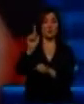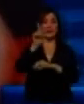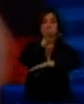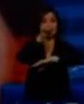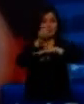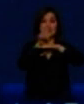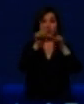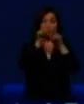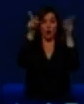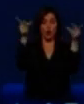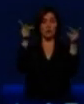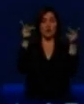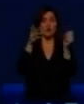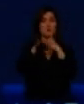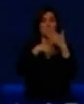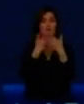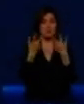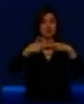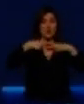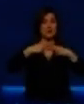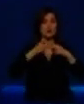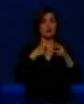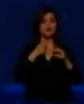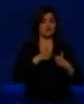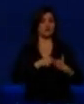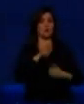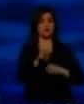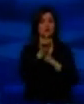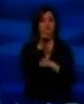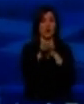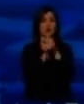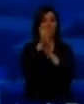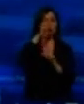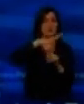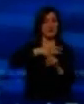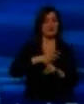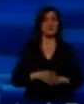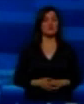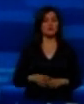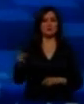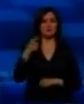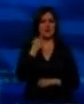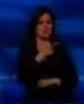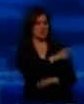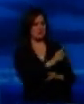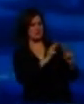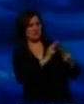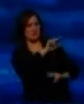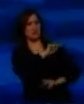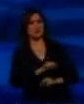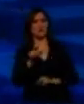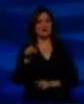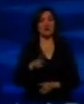de un matutino oficial, tenía una relación de 1 año 4 meses y no que era una desconocida, como se podría asumir de este